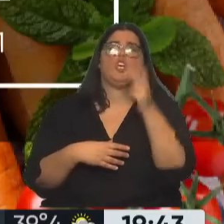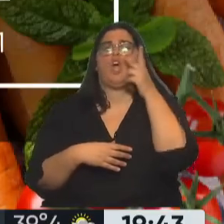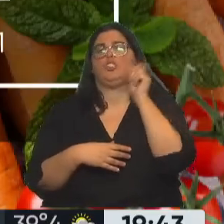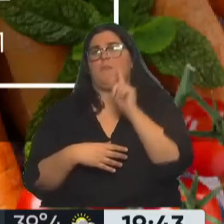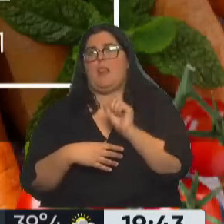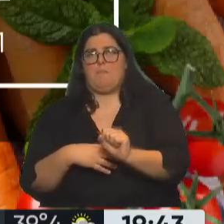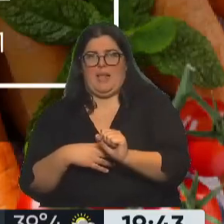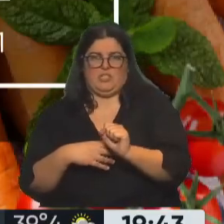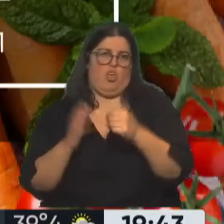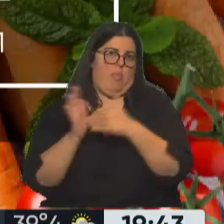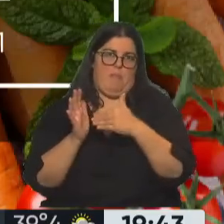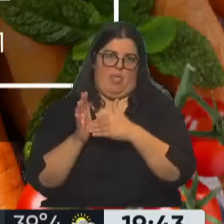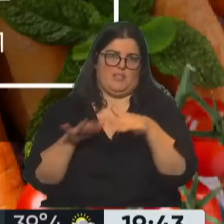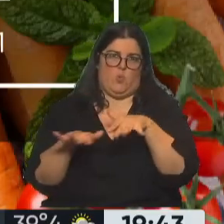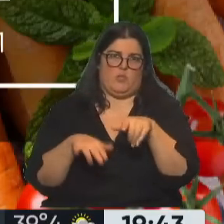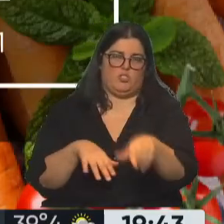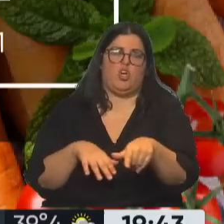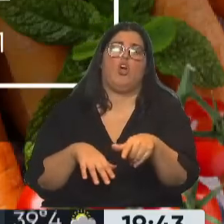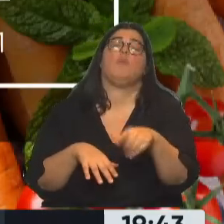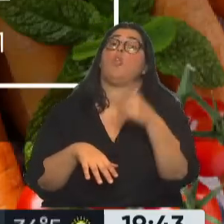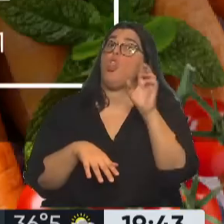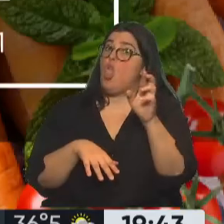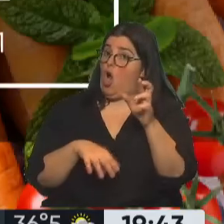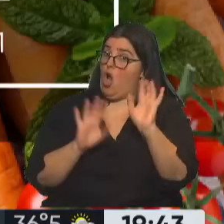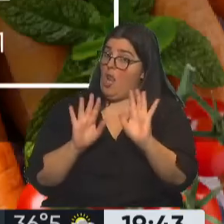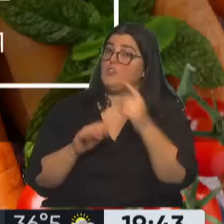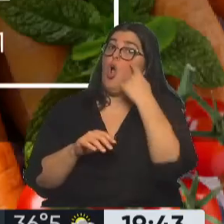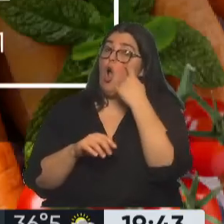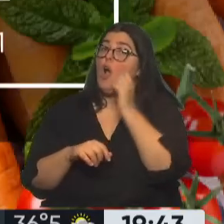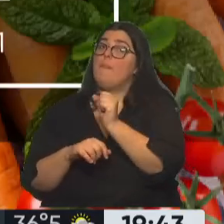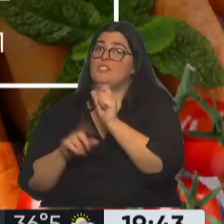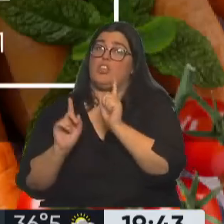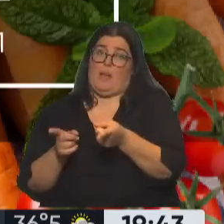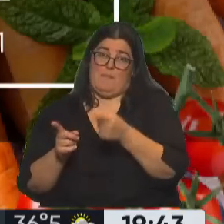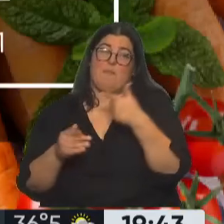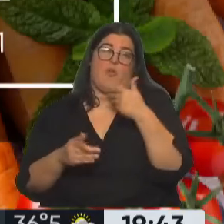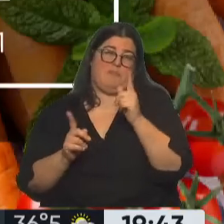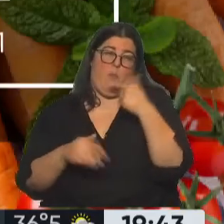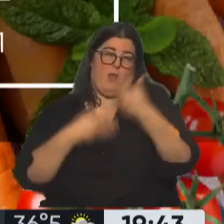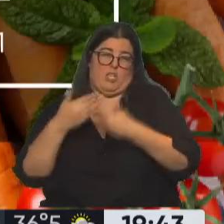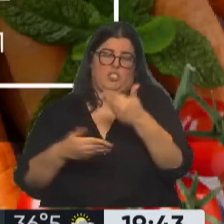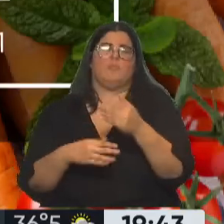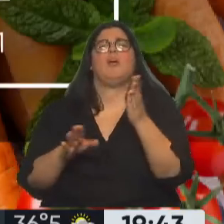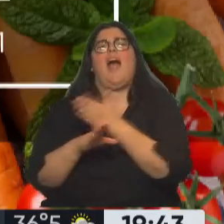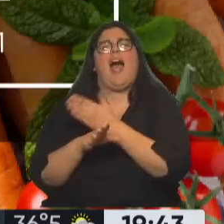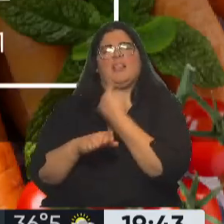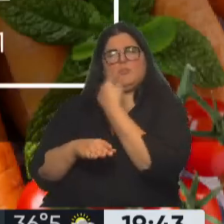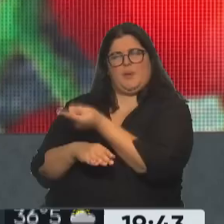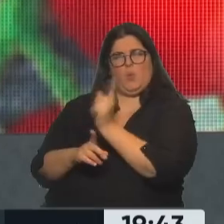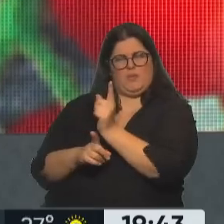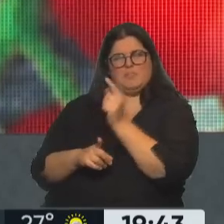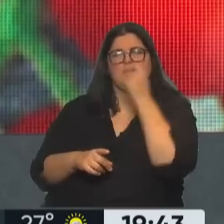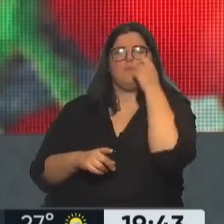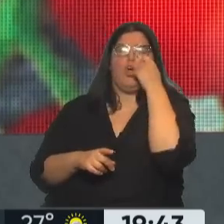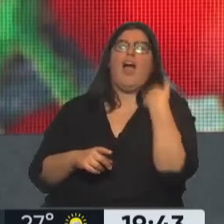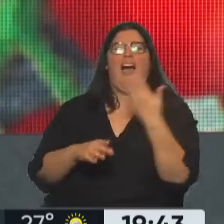alimentos. Claro. Un negocio tremendo. Ahora, bajan en dólares, ¿no? En pesos también por este mismo proceso. Ahora, volviendo a la pregunta anterior, este plan, a lo que te